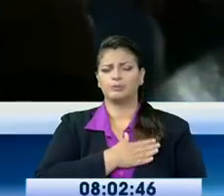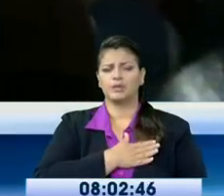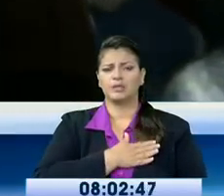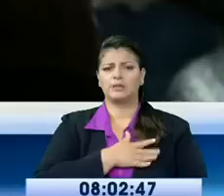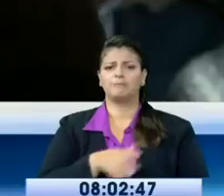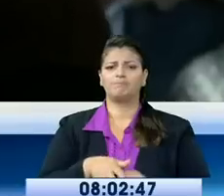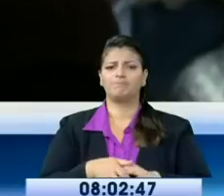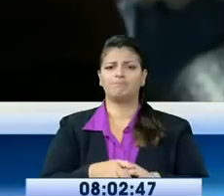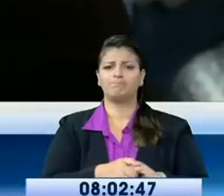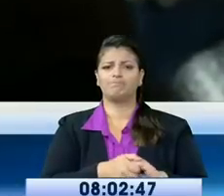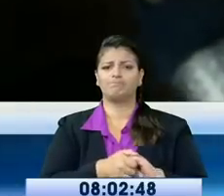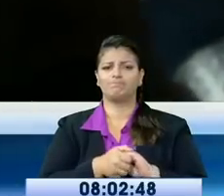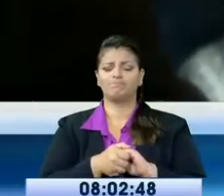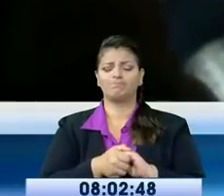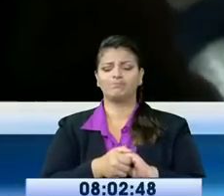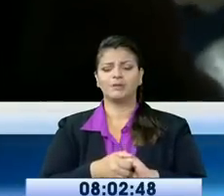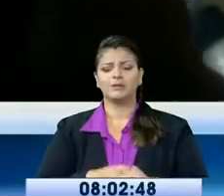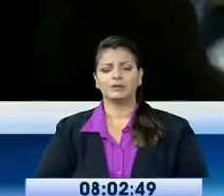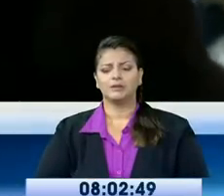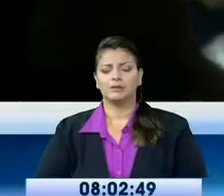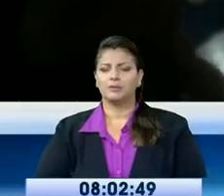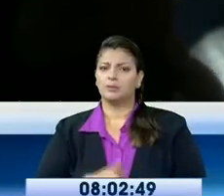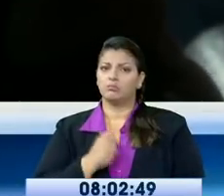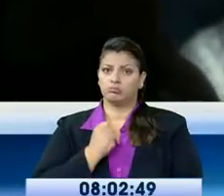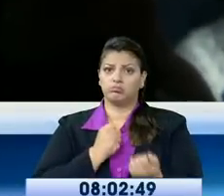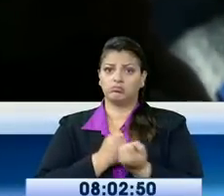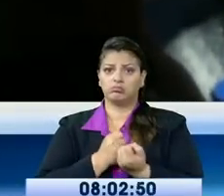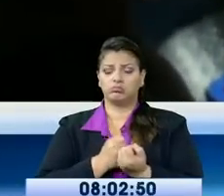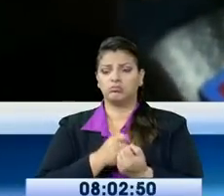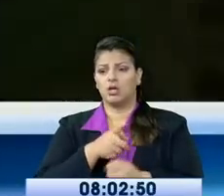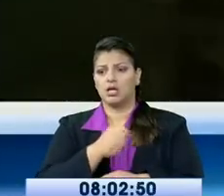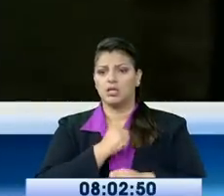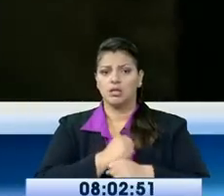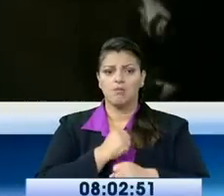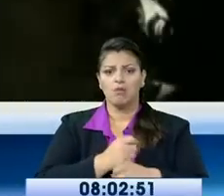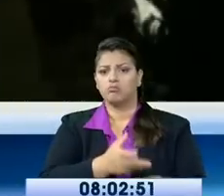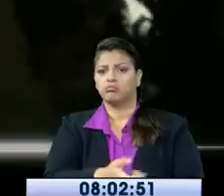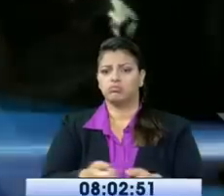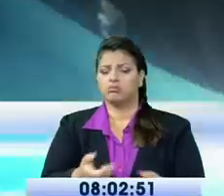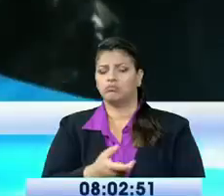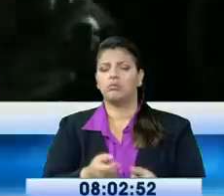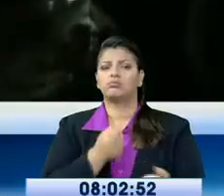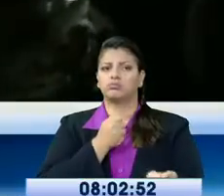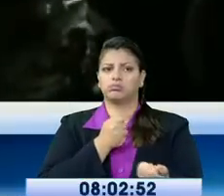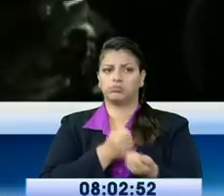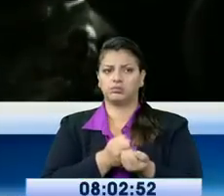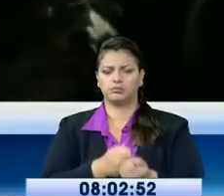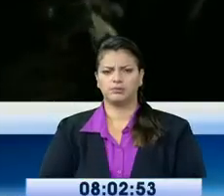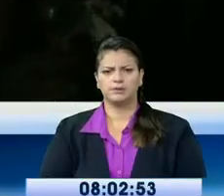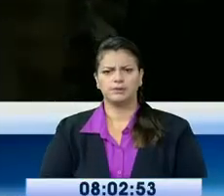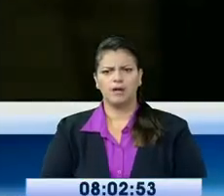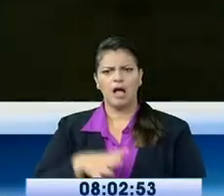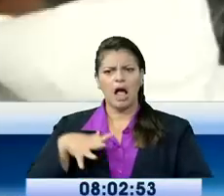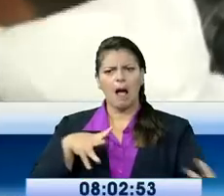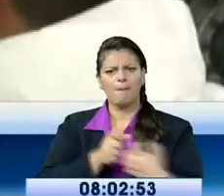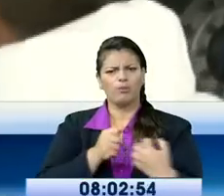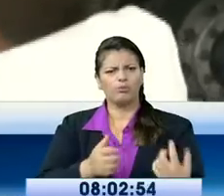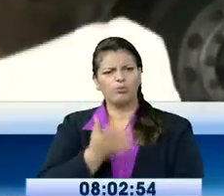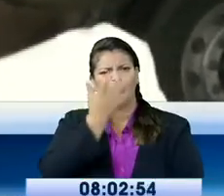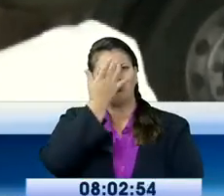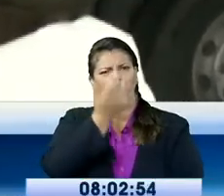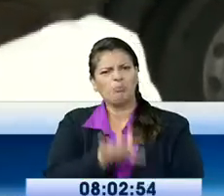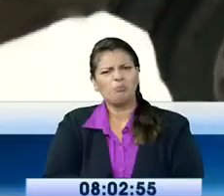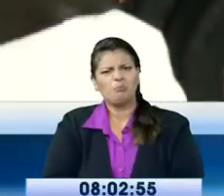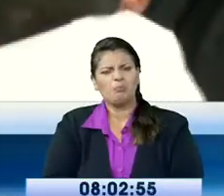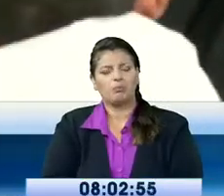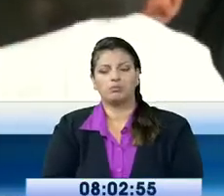hecho. Esperemos poder apoyar en lo que es cuestión logística. Aún no se determina las causas del siniestro vial. El conductor